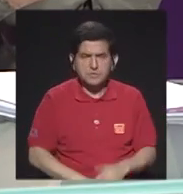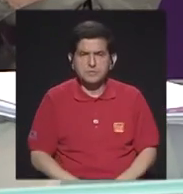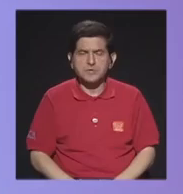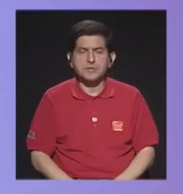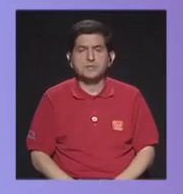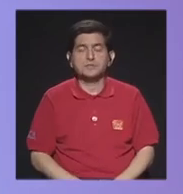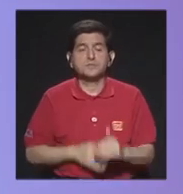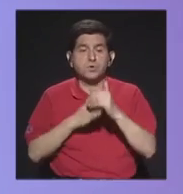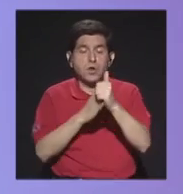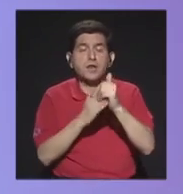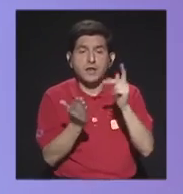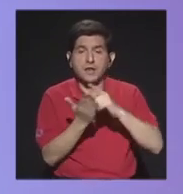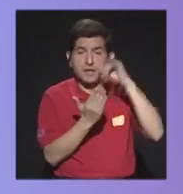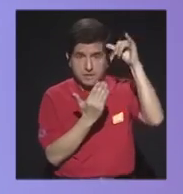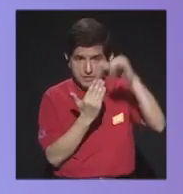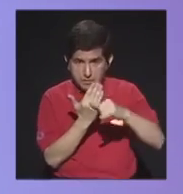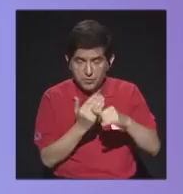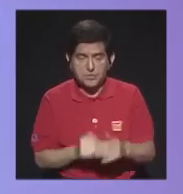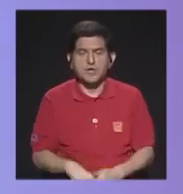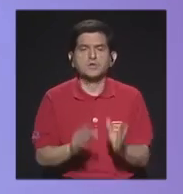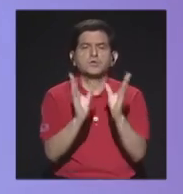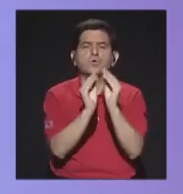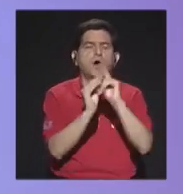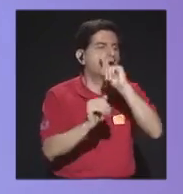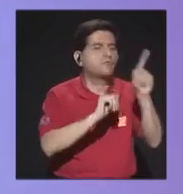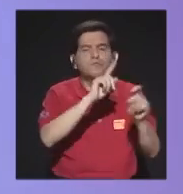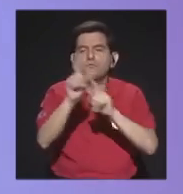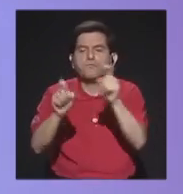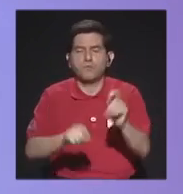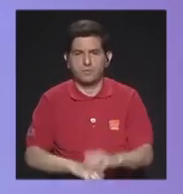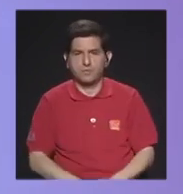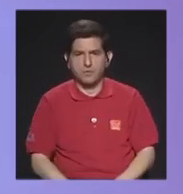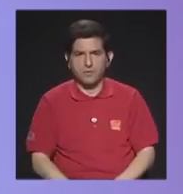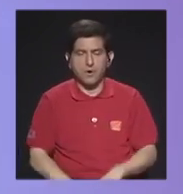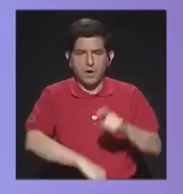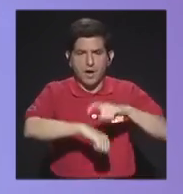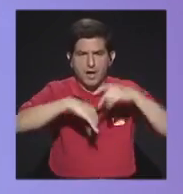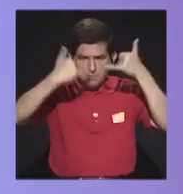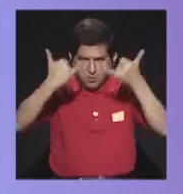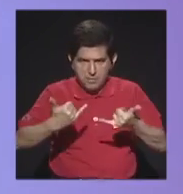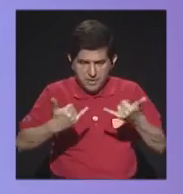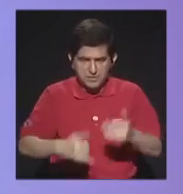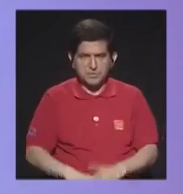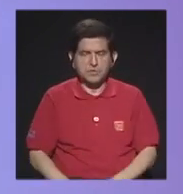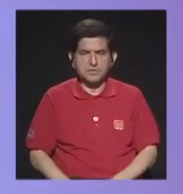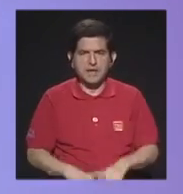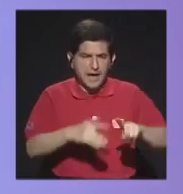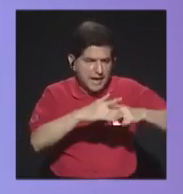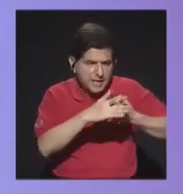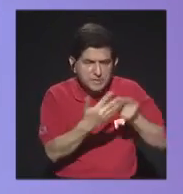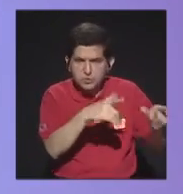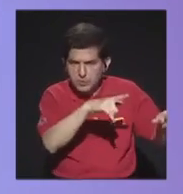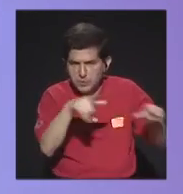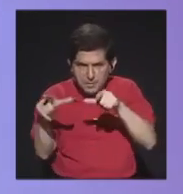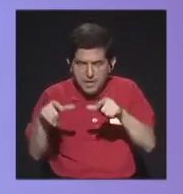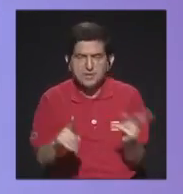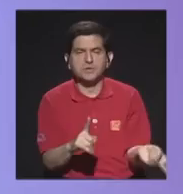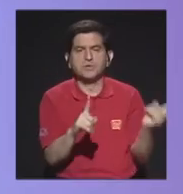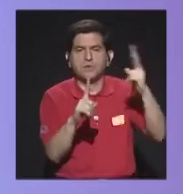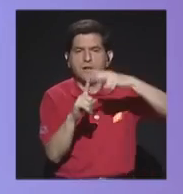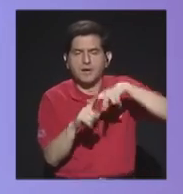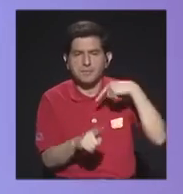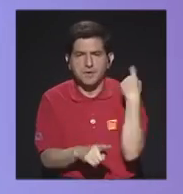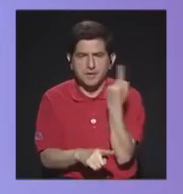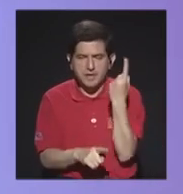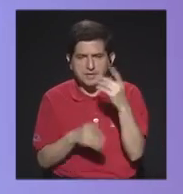el proyecto como tal, el foro consultivo. La idea era que en el momento de que ya se construyera el instrumento, poderlo ejecutar